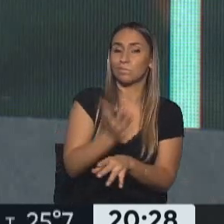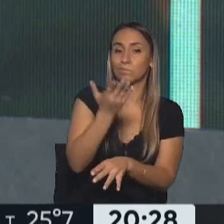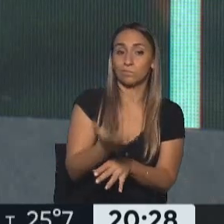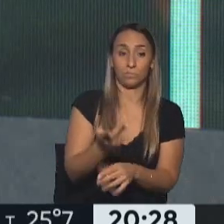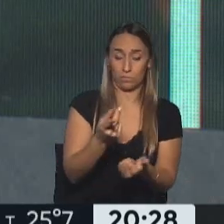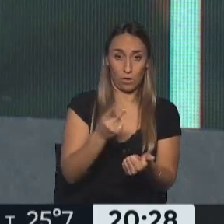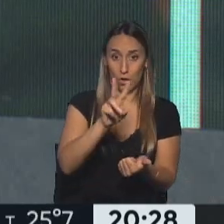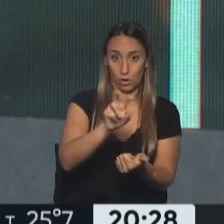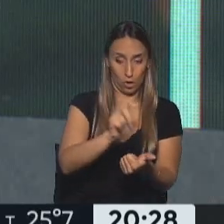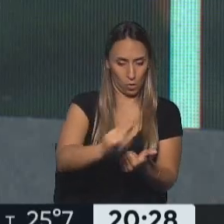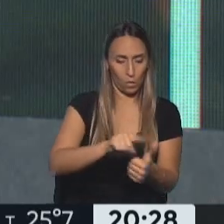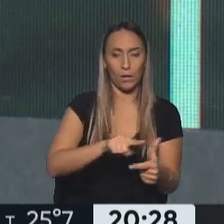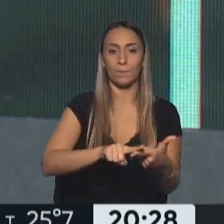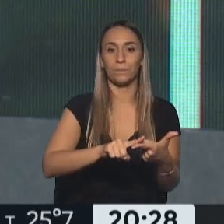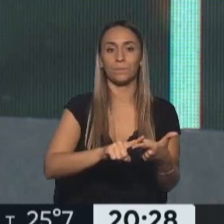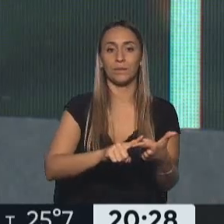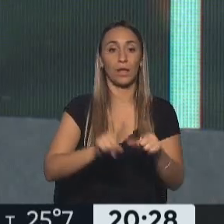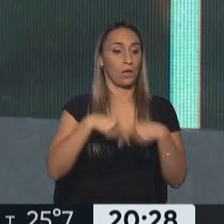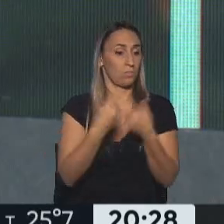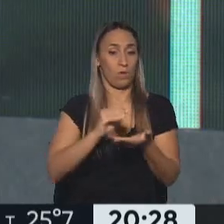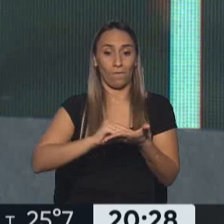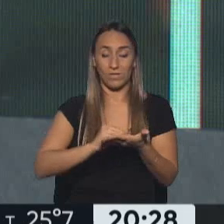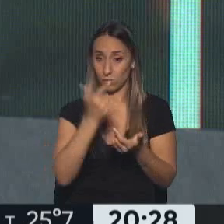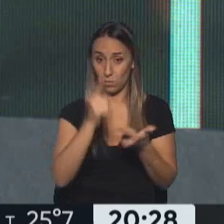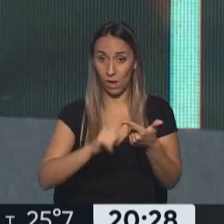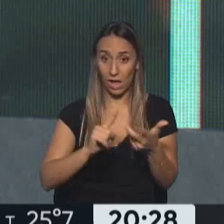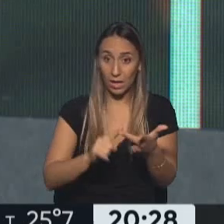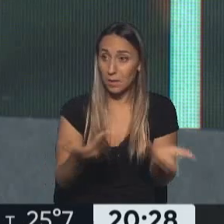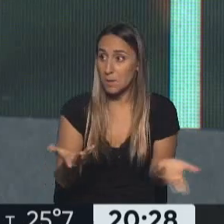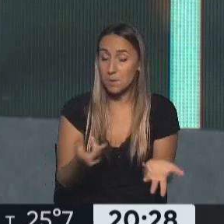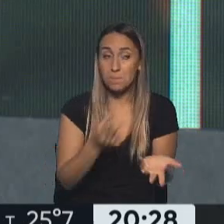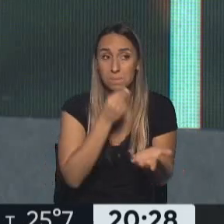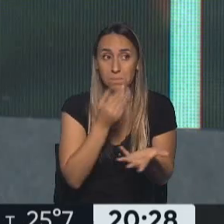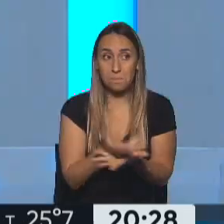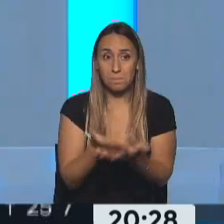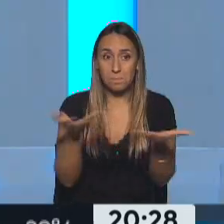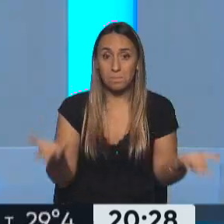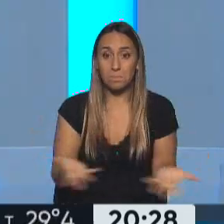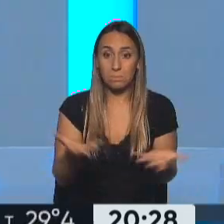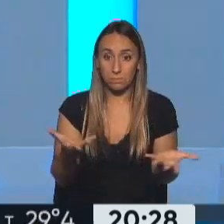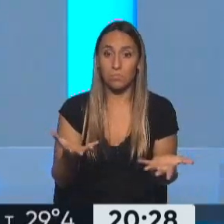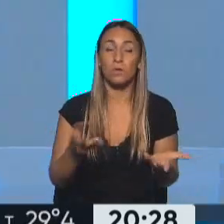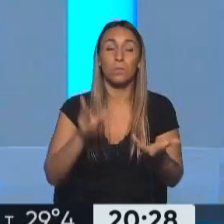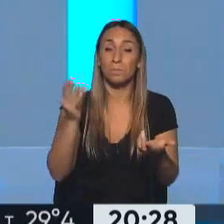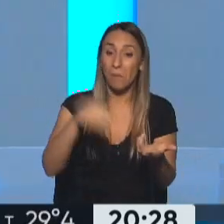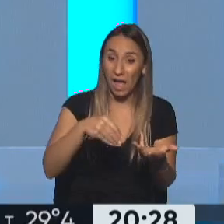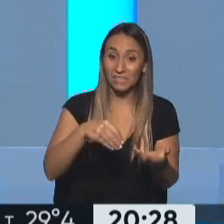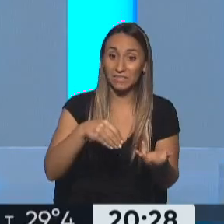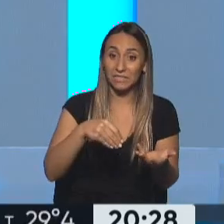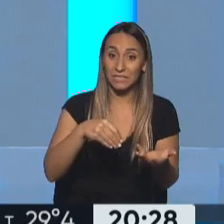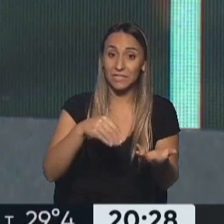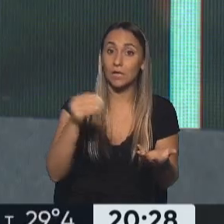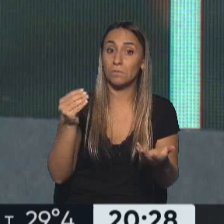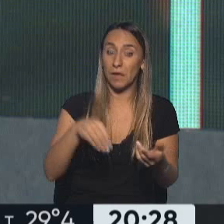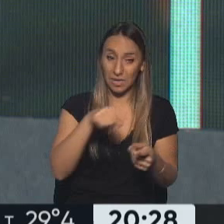cobra, no tiene despacho, no es... Está en tierra de nadie. Bueno, pero a todo eso agregale Y él tiene